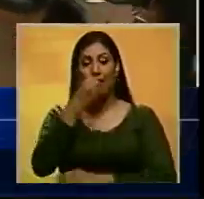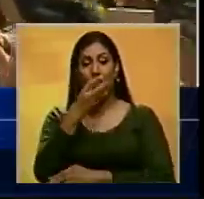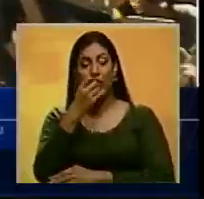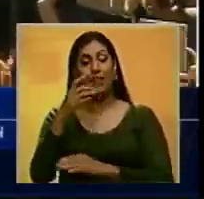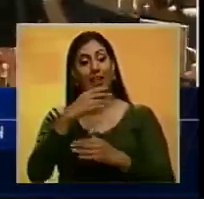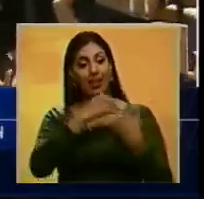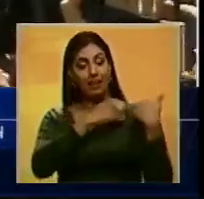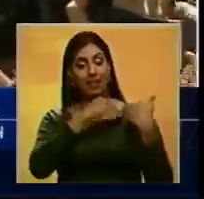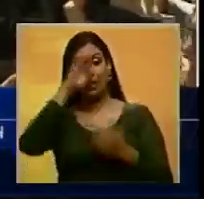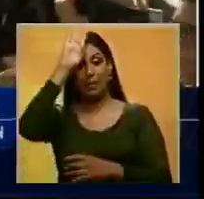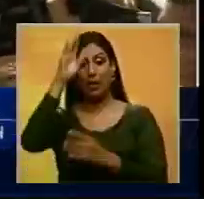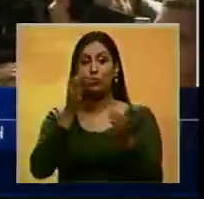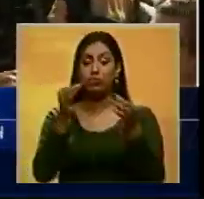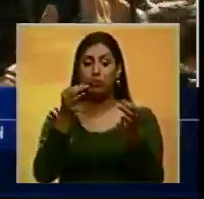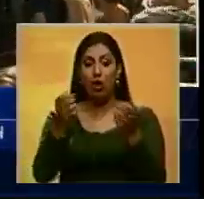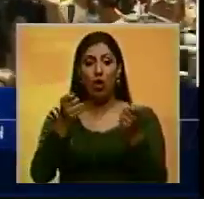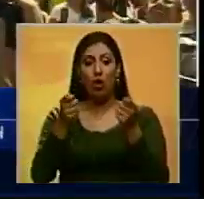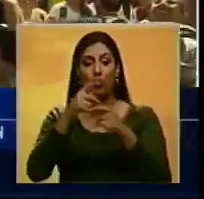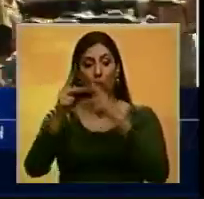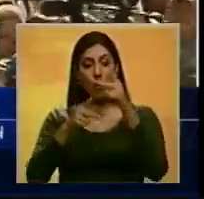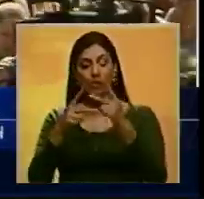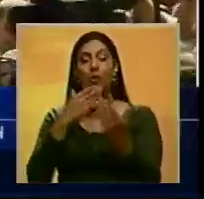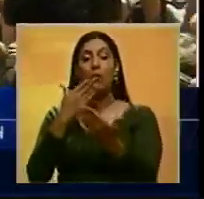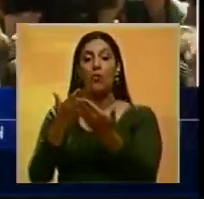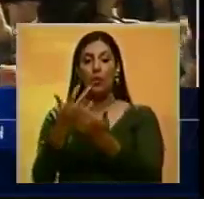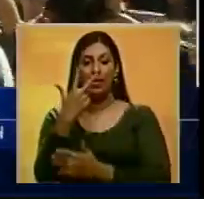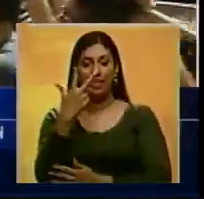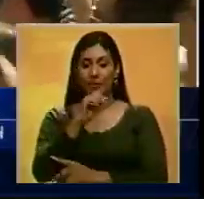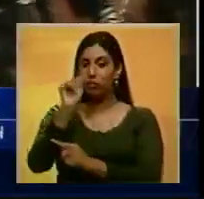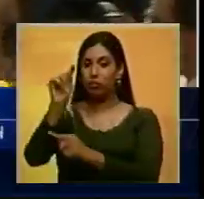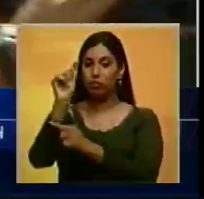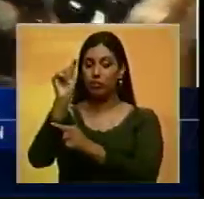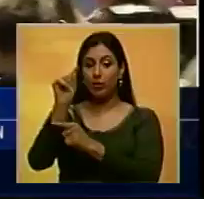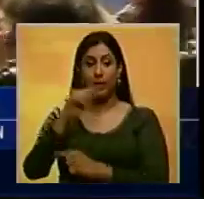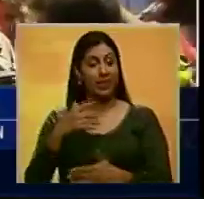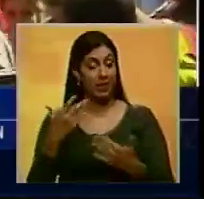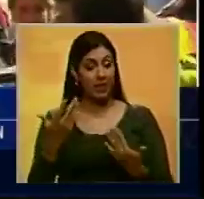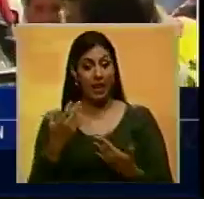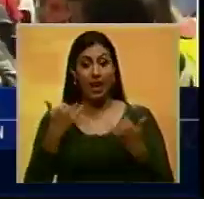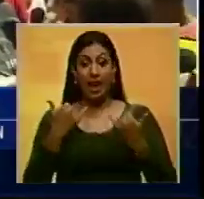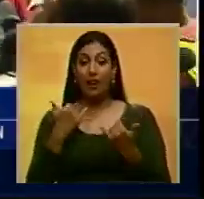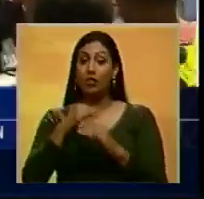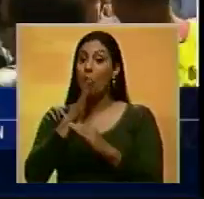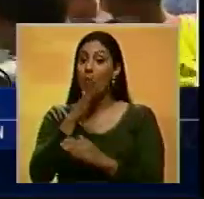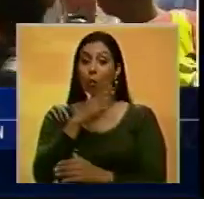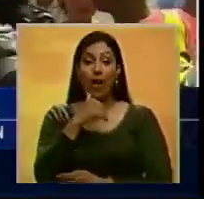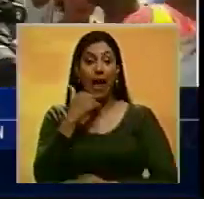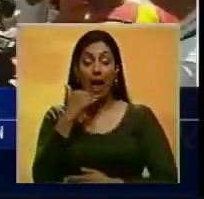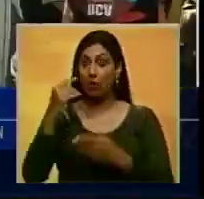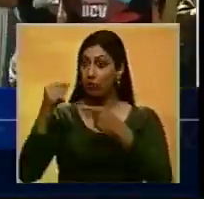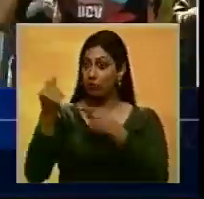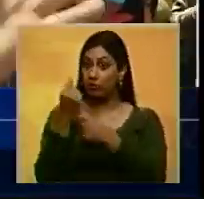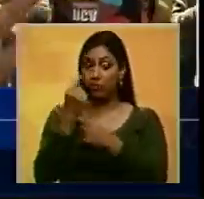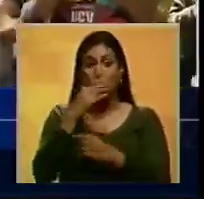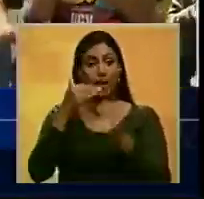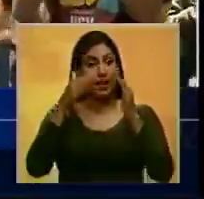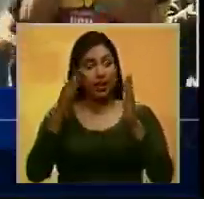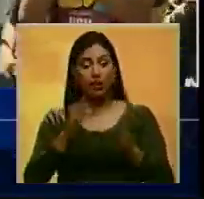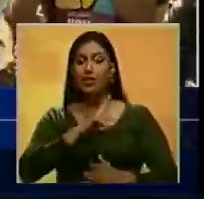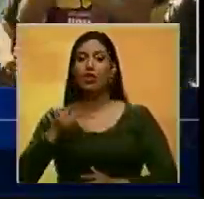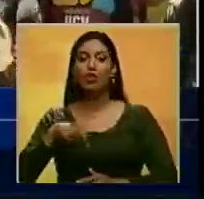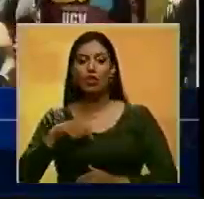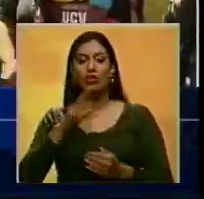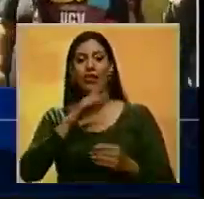del Vaticano que están siendo mediadores de este proceso, a presentarles 3 exigencias, las cuales, hasta tanto no sean cumplidas, los estudiantes nos